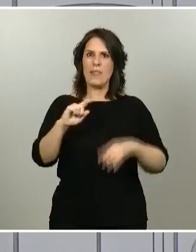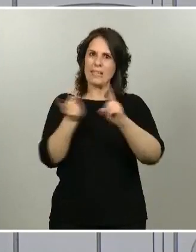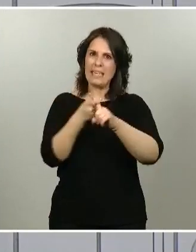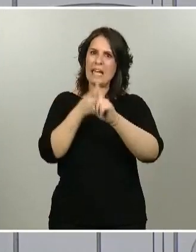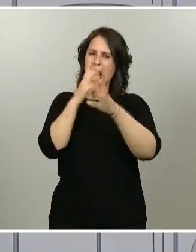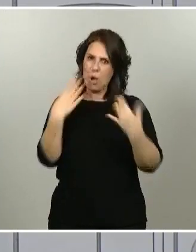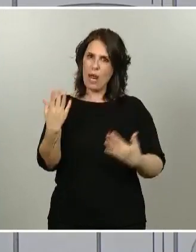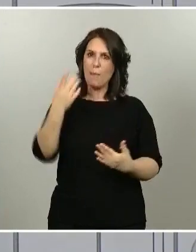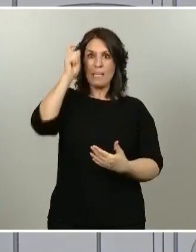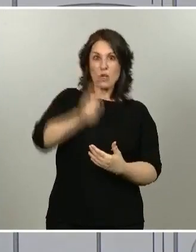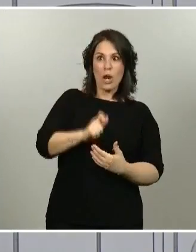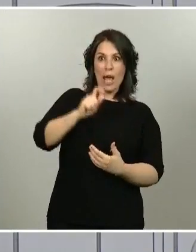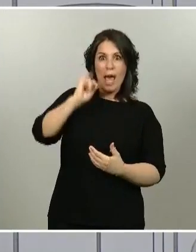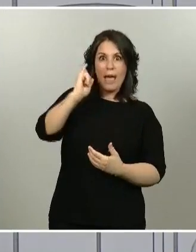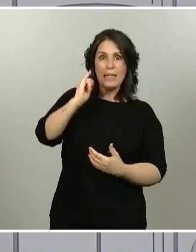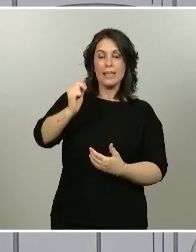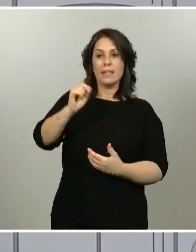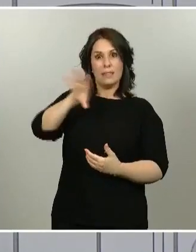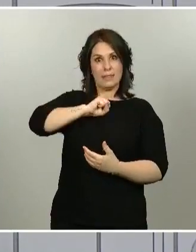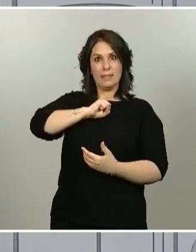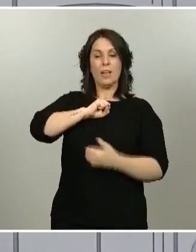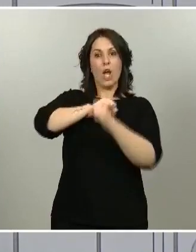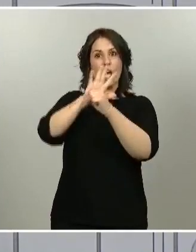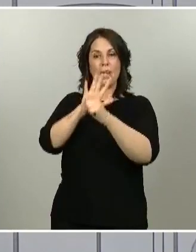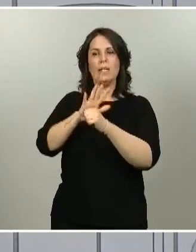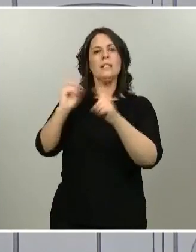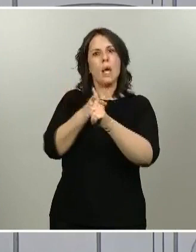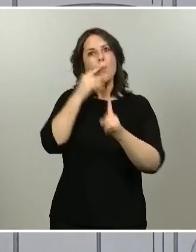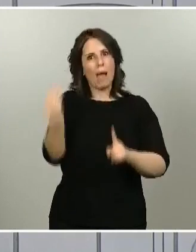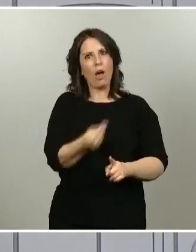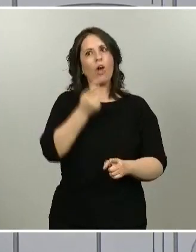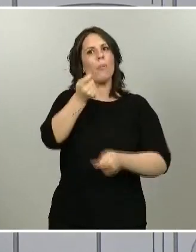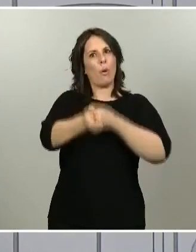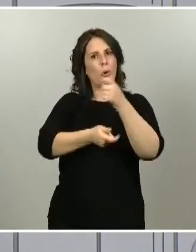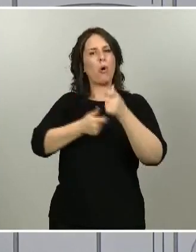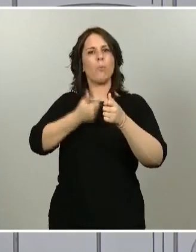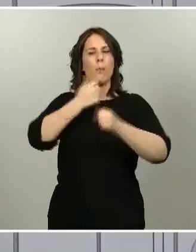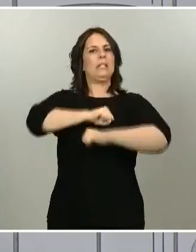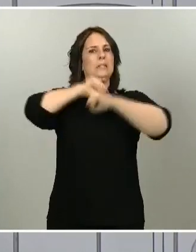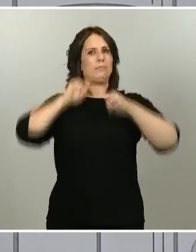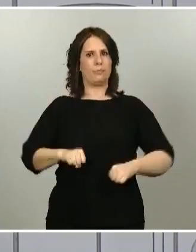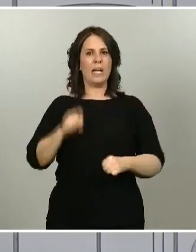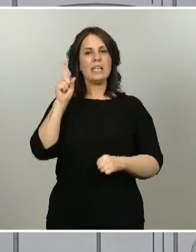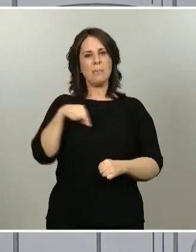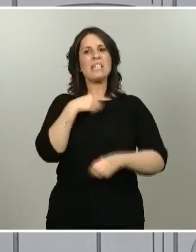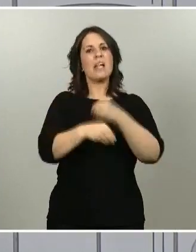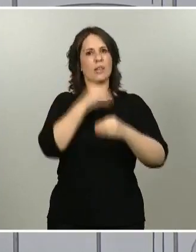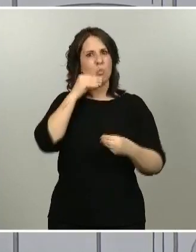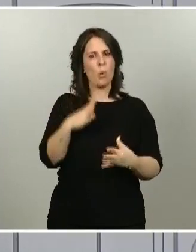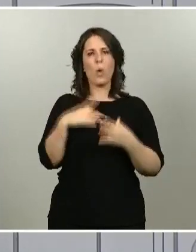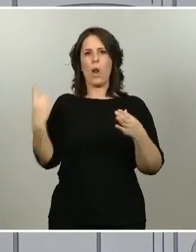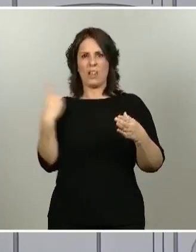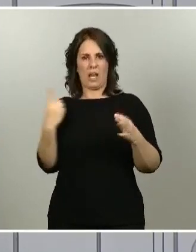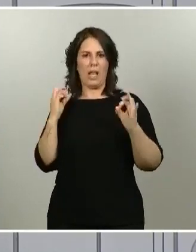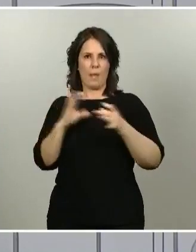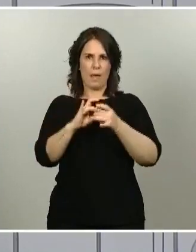precozmente, y que sí que está haciéndose el aislamiento de estos y la cuarentena de los contactos. En todo caso, información